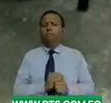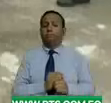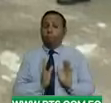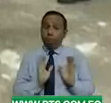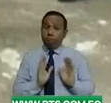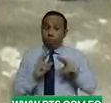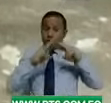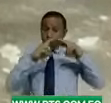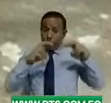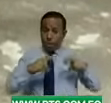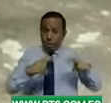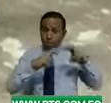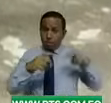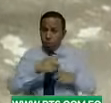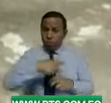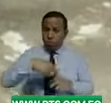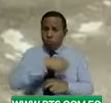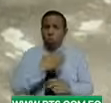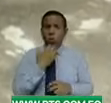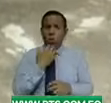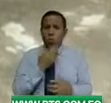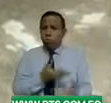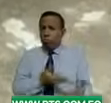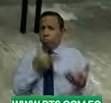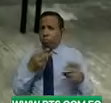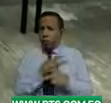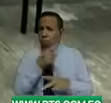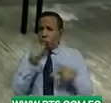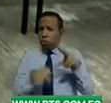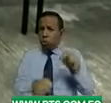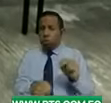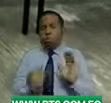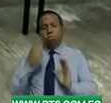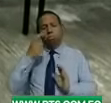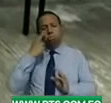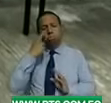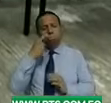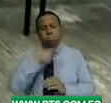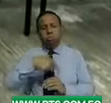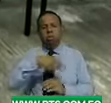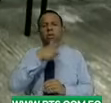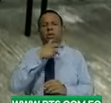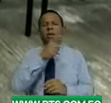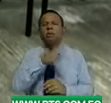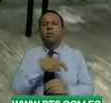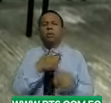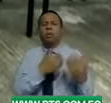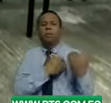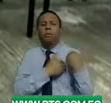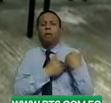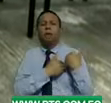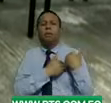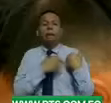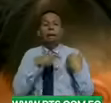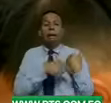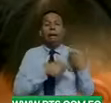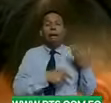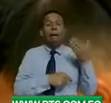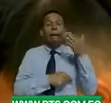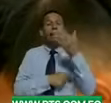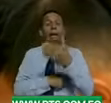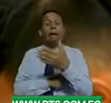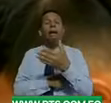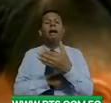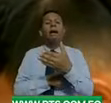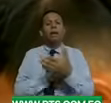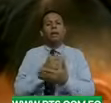son armas traumáticas o letales, pero el destino, según el responsable del cargamento, tenía que hacer contacto con una persona en la